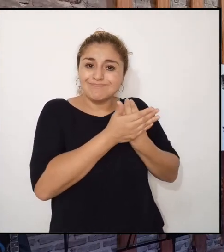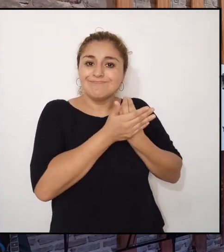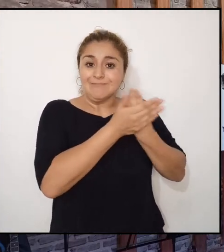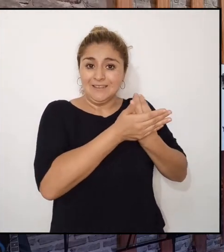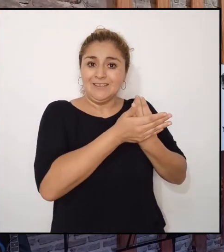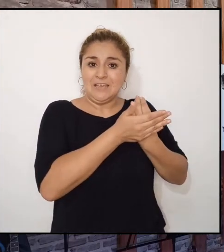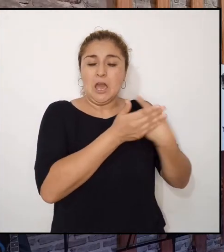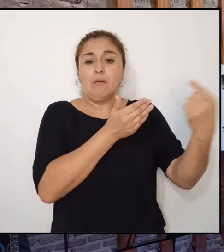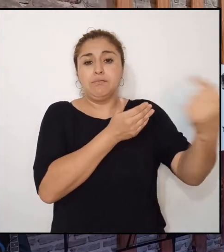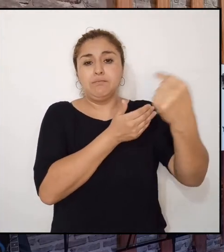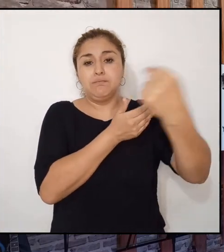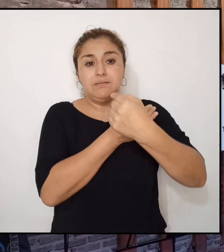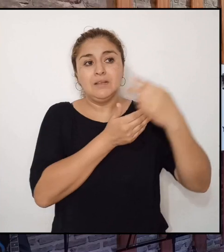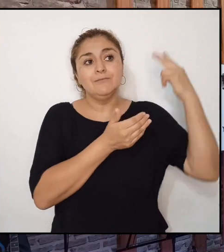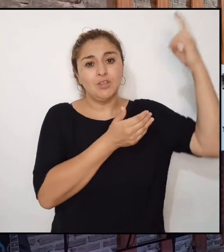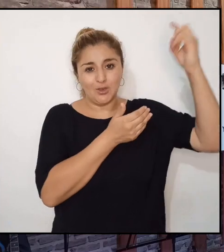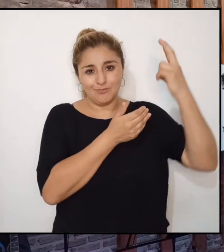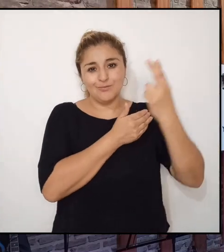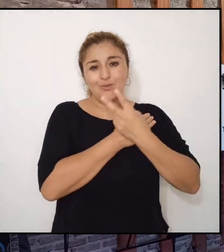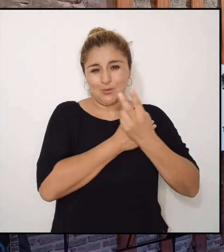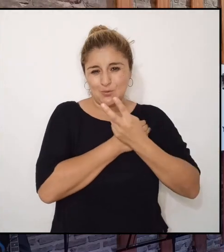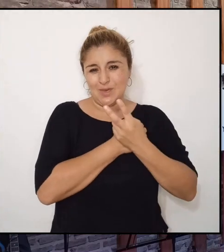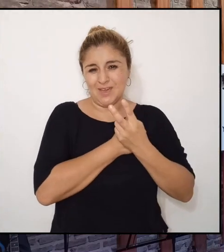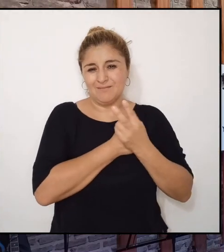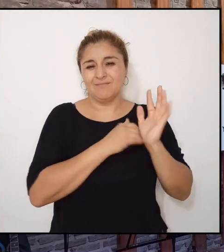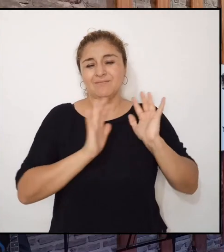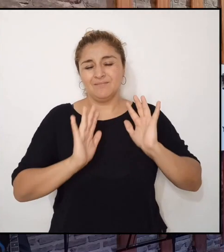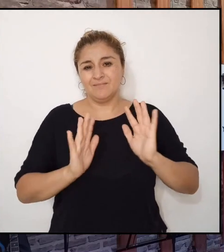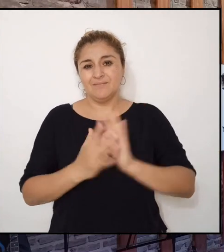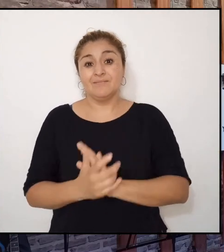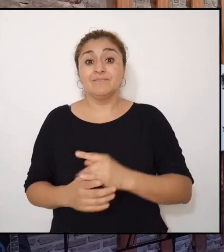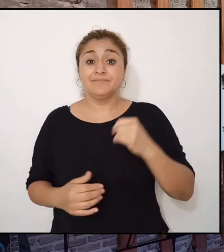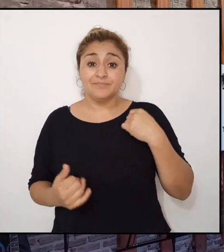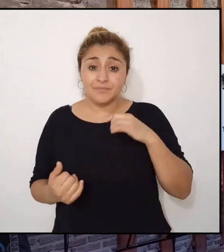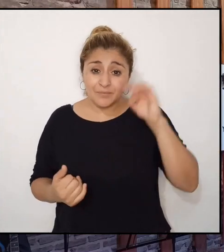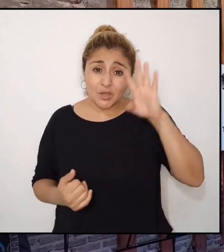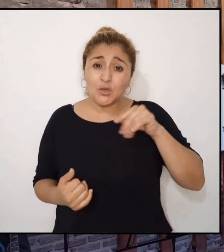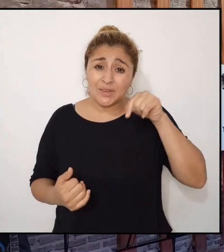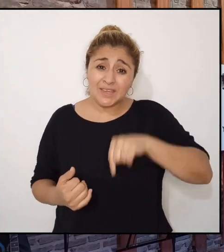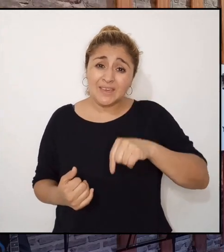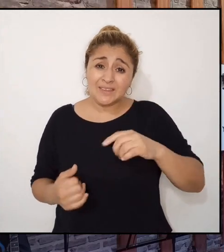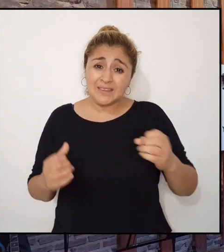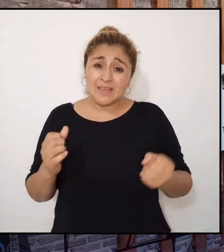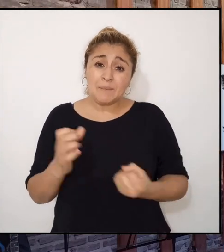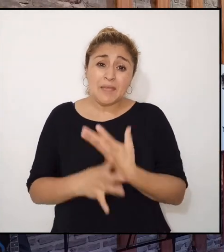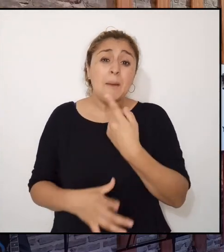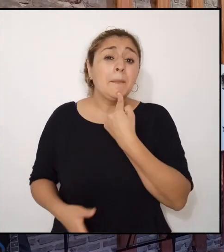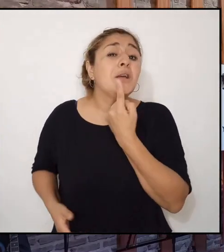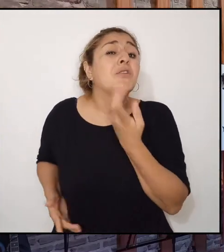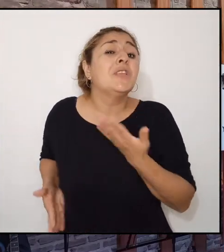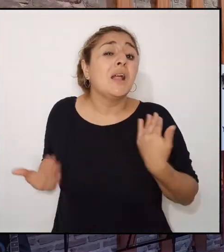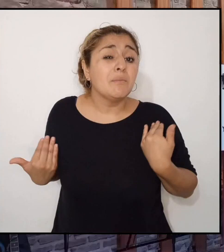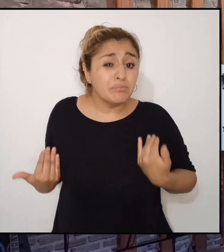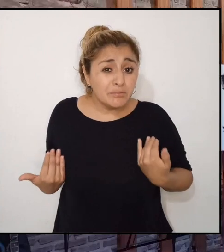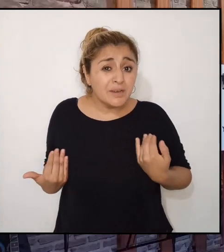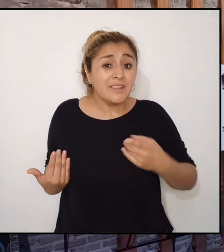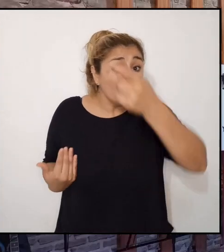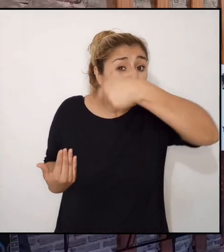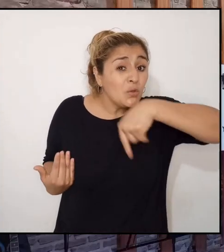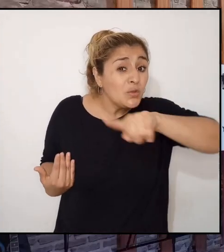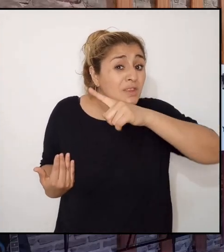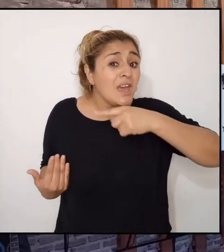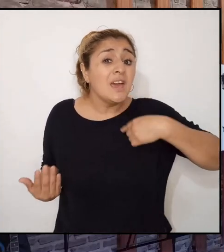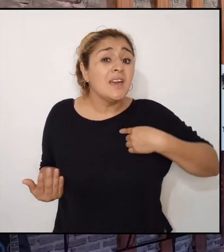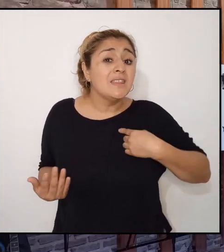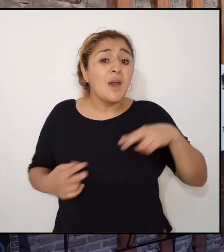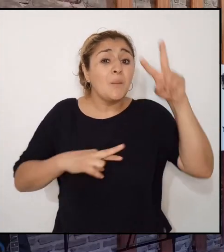vez el Señor nos pueda preguntar esta mañana: ¿por qué me estás buscando? Y le podemos decir: porque quiero estar con vos, porque te